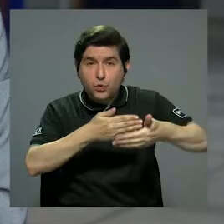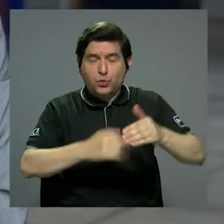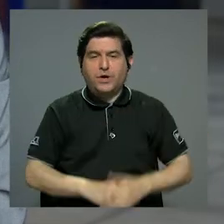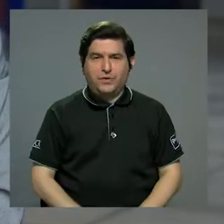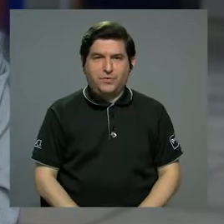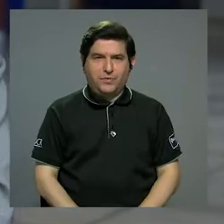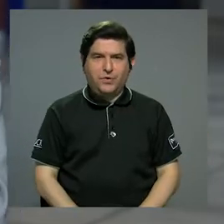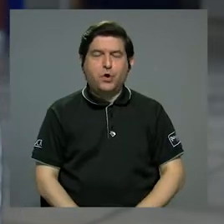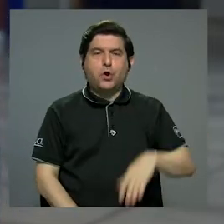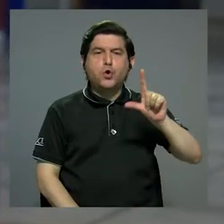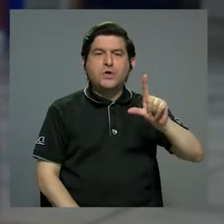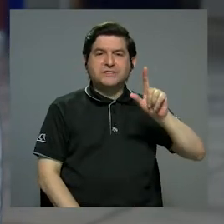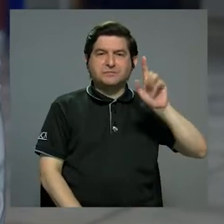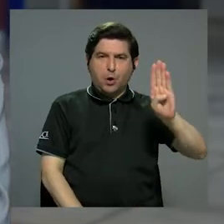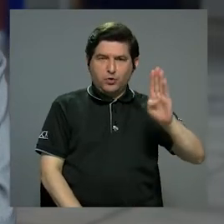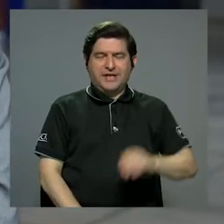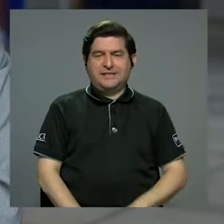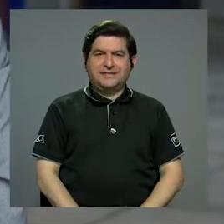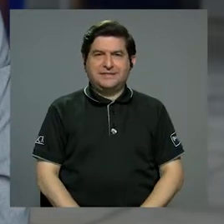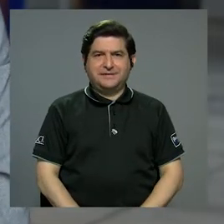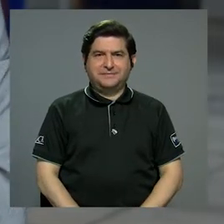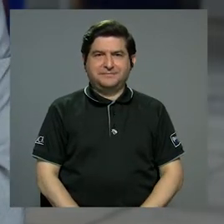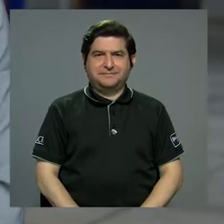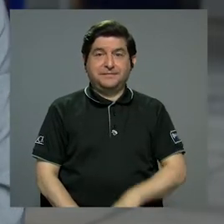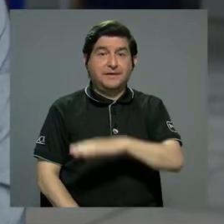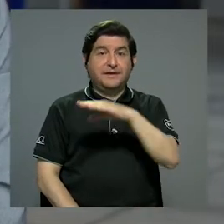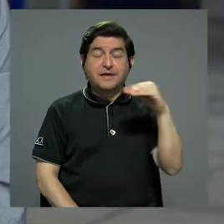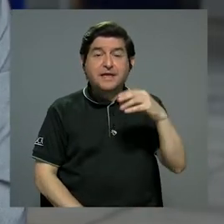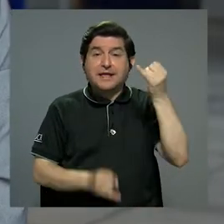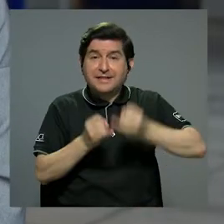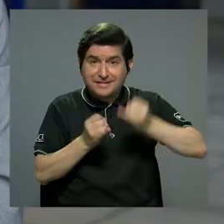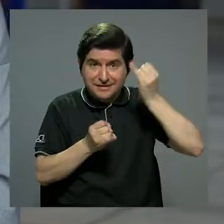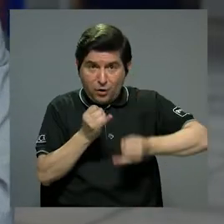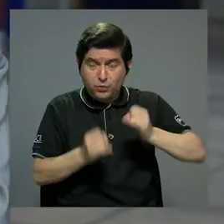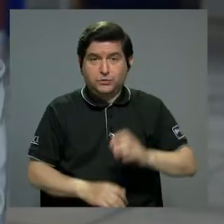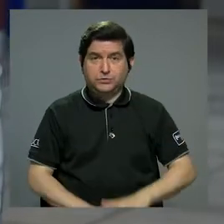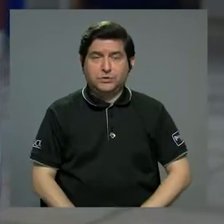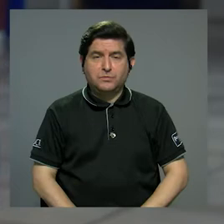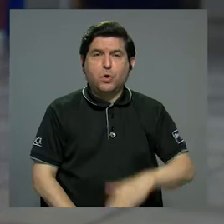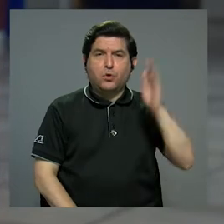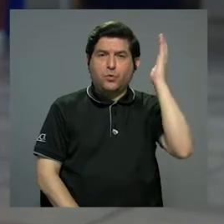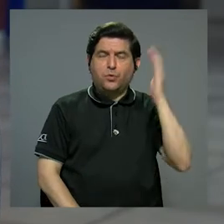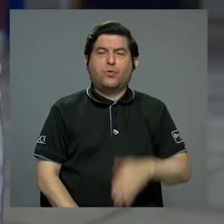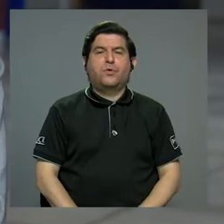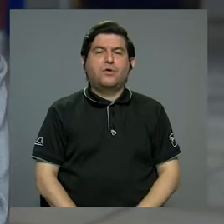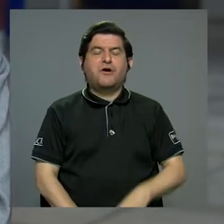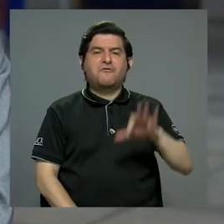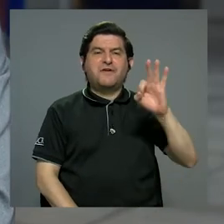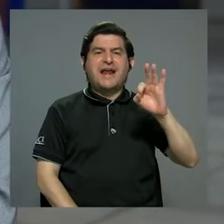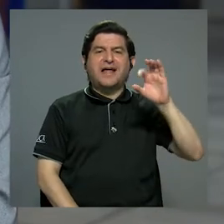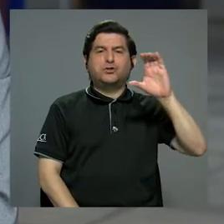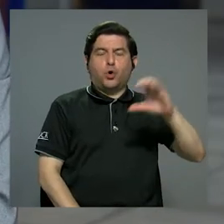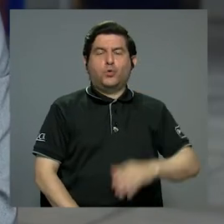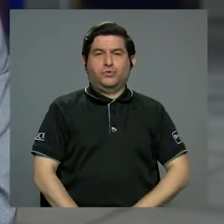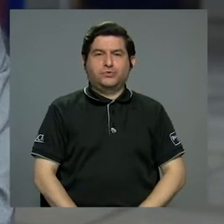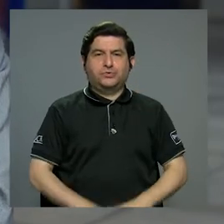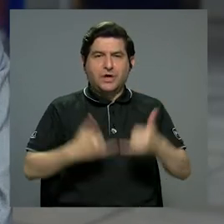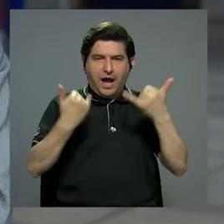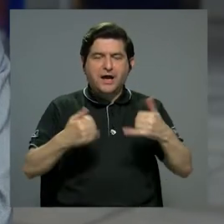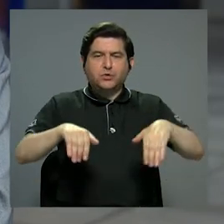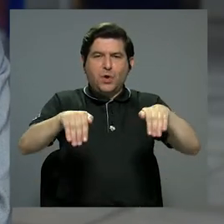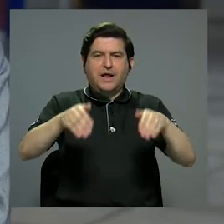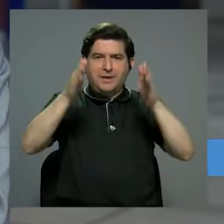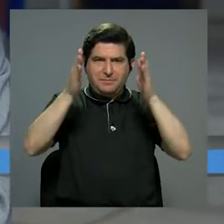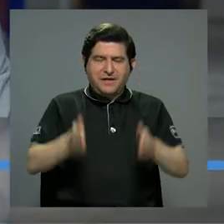Luis Baudrit y de último expondrá don Fernando Cruz, actual magistrado de